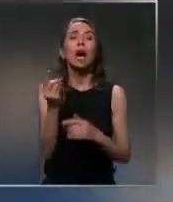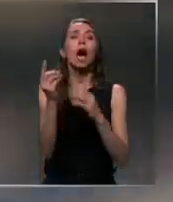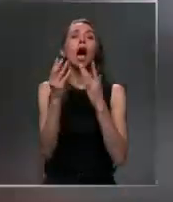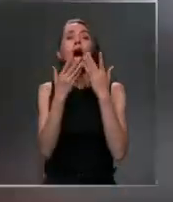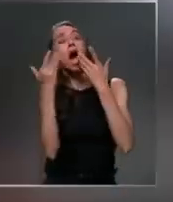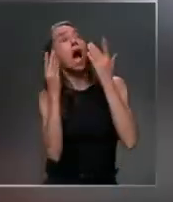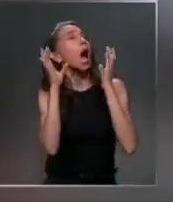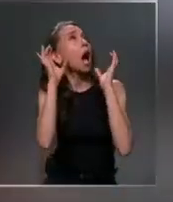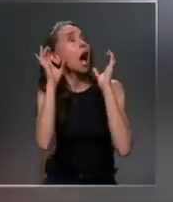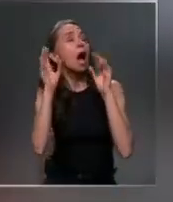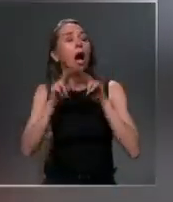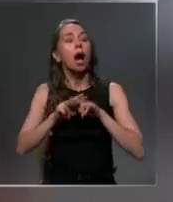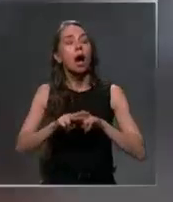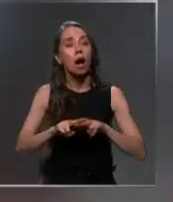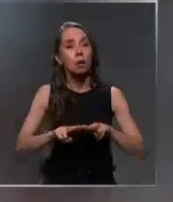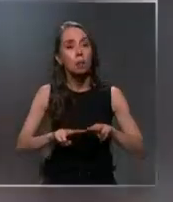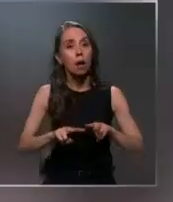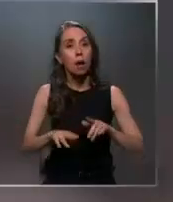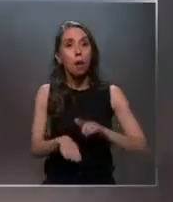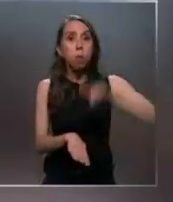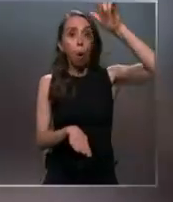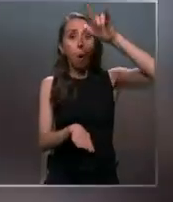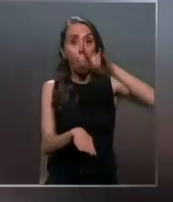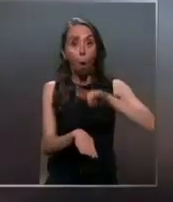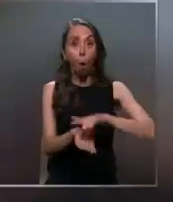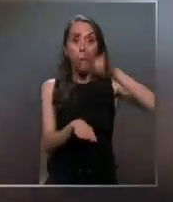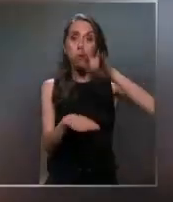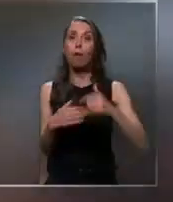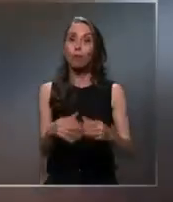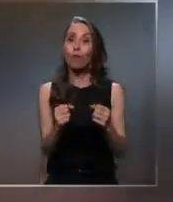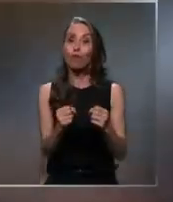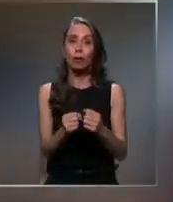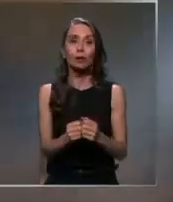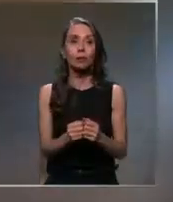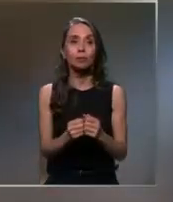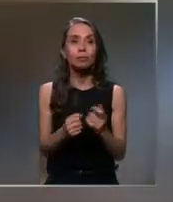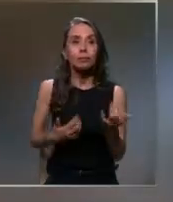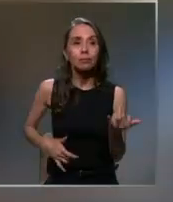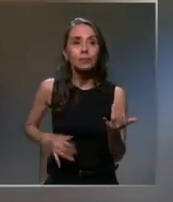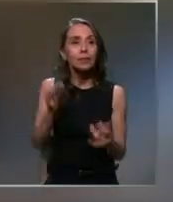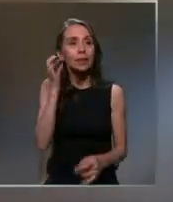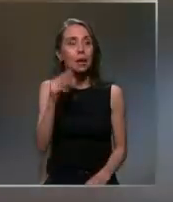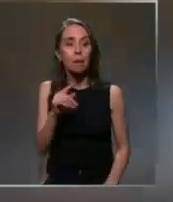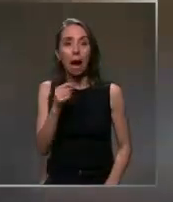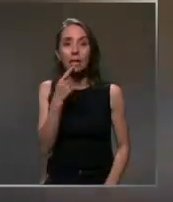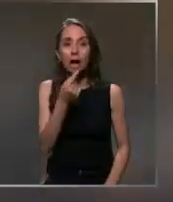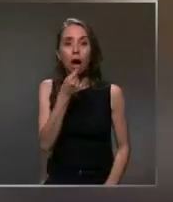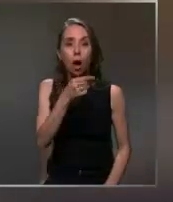tranquilizarse luego de vivir una fuerte turbulencia. Amigo,